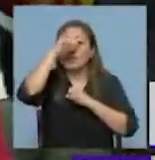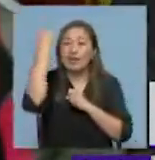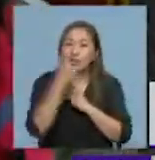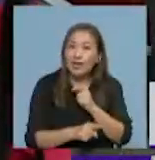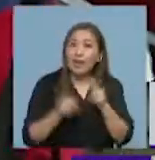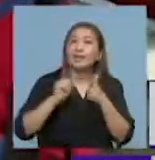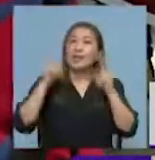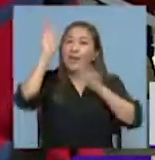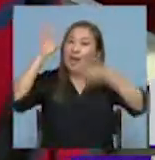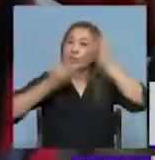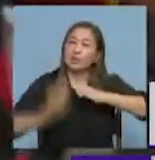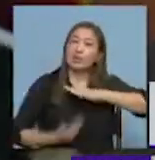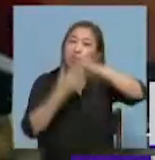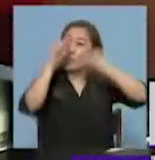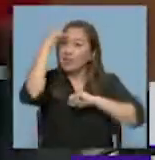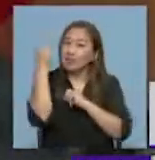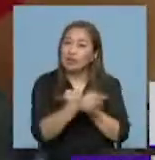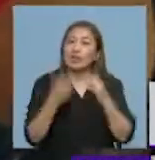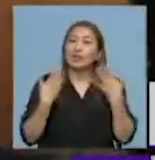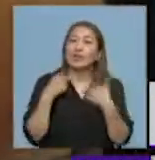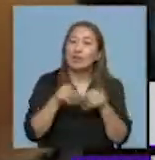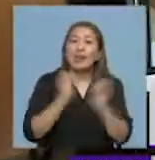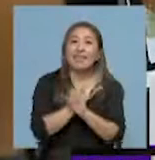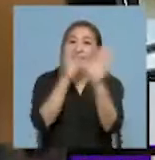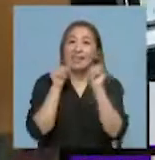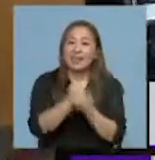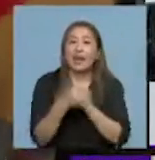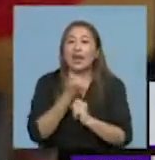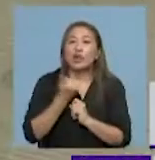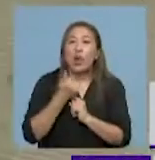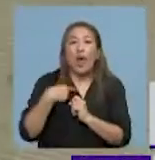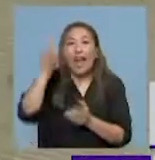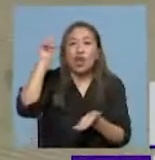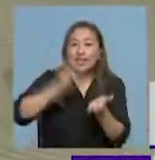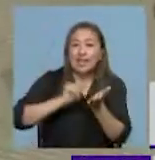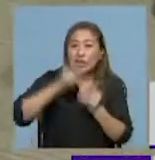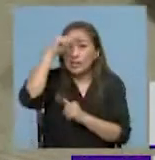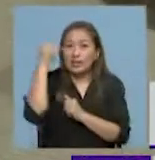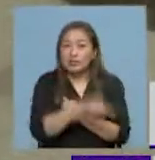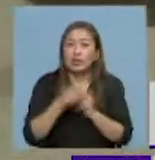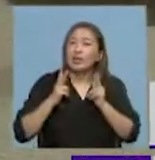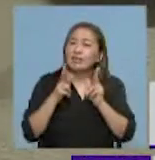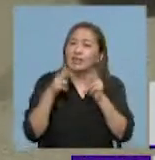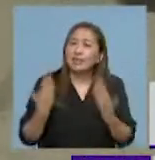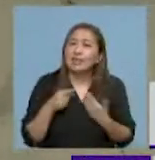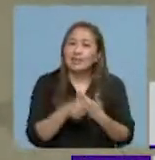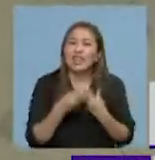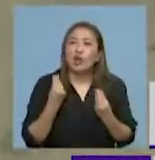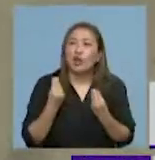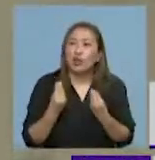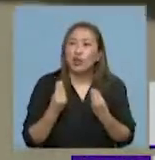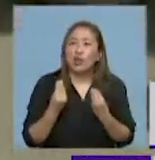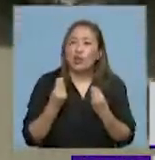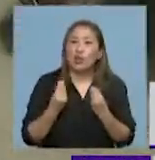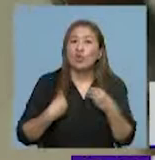la corte suprema la nacional que tienen que poner claramente a los legisladores nacionales tienen que poner claramente en